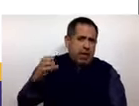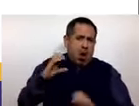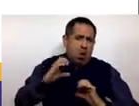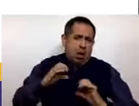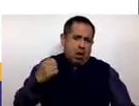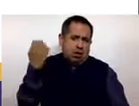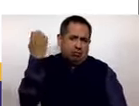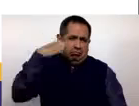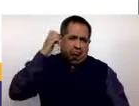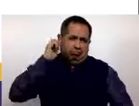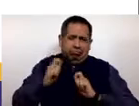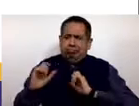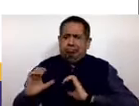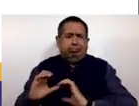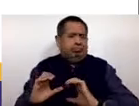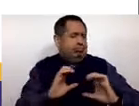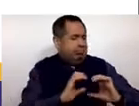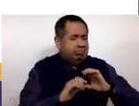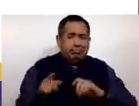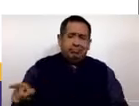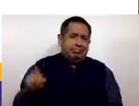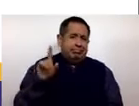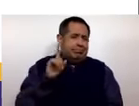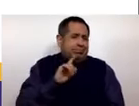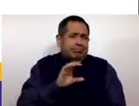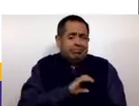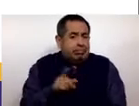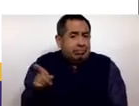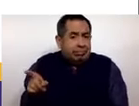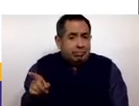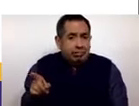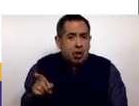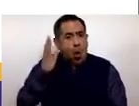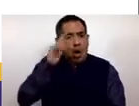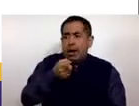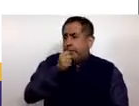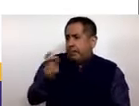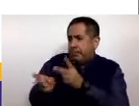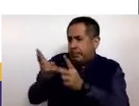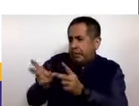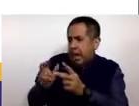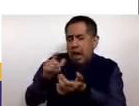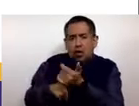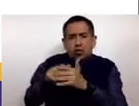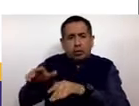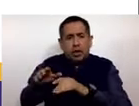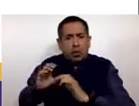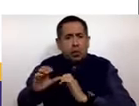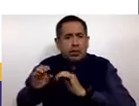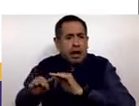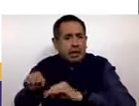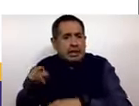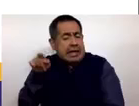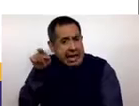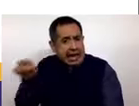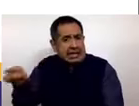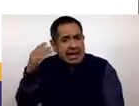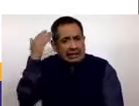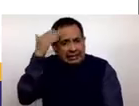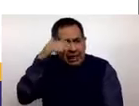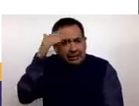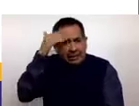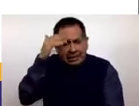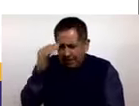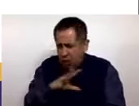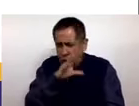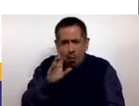de las personas que yo sí pondría que la entrevistaran si necesitan saber algo del trabajo de cuidados, porque sabe todo. Y